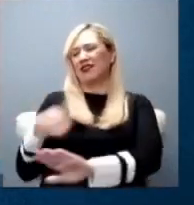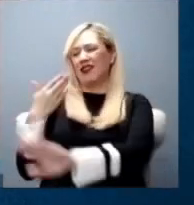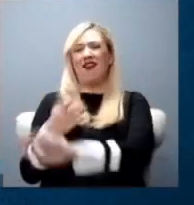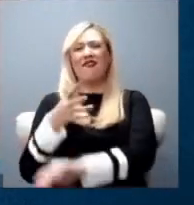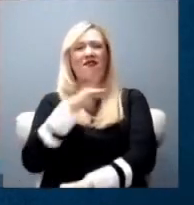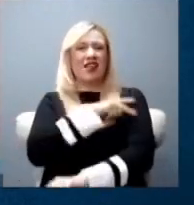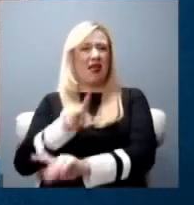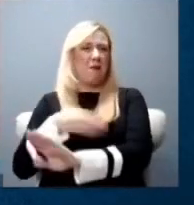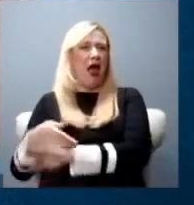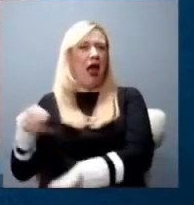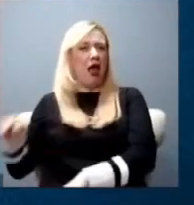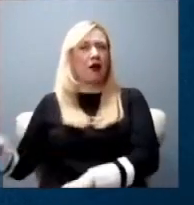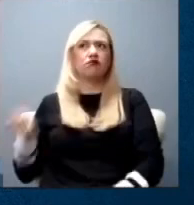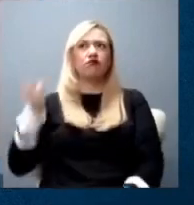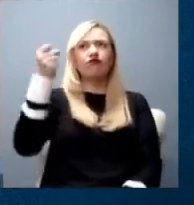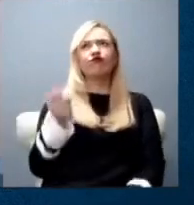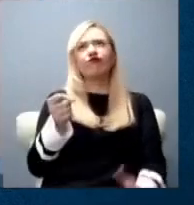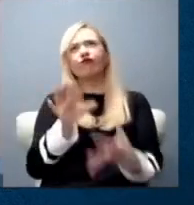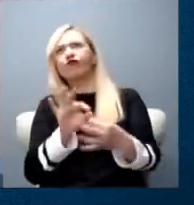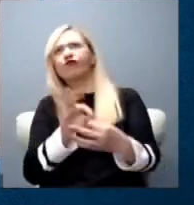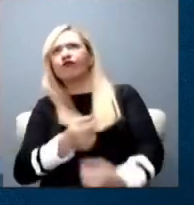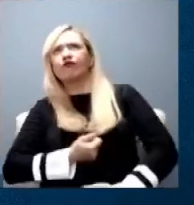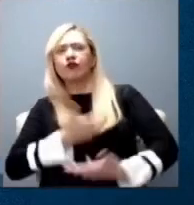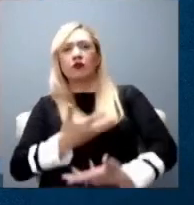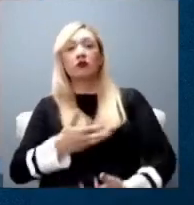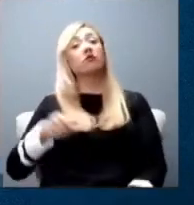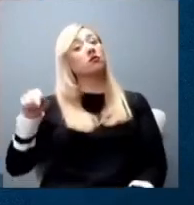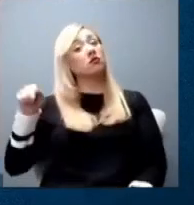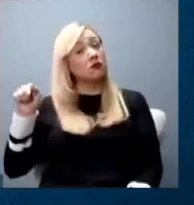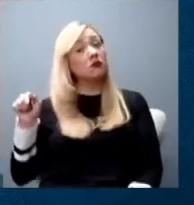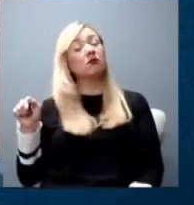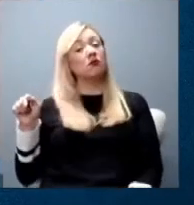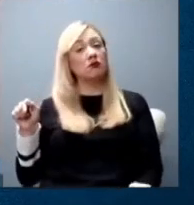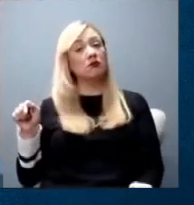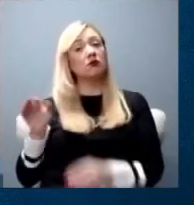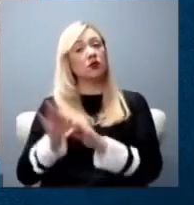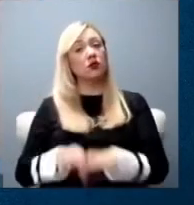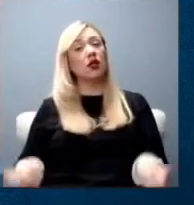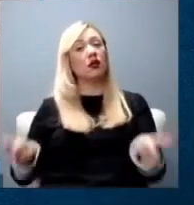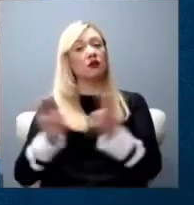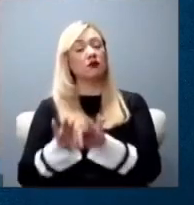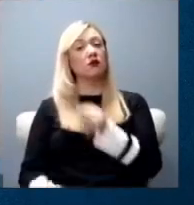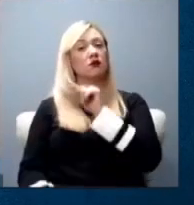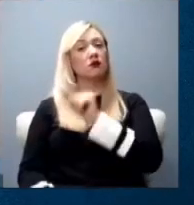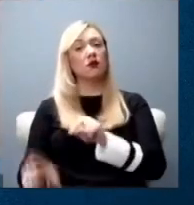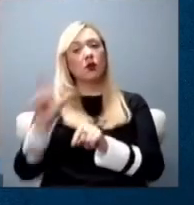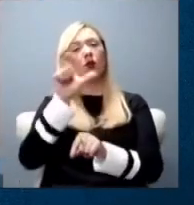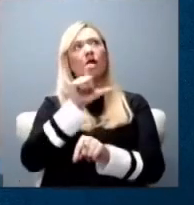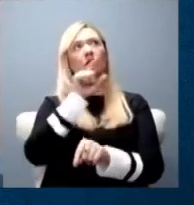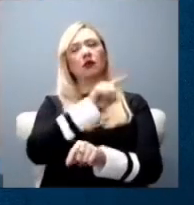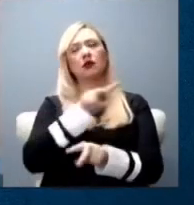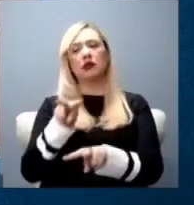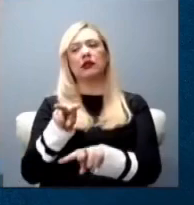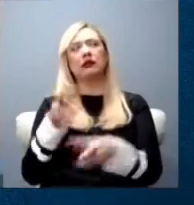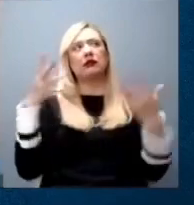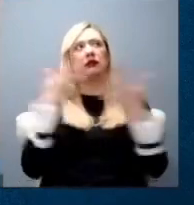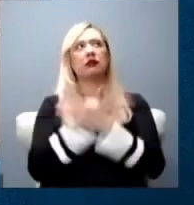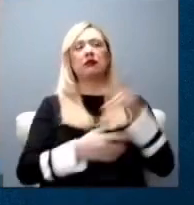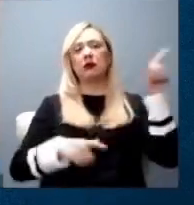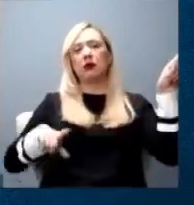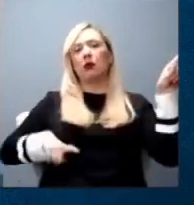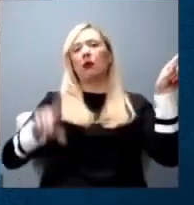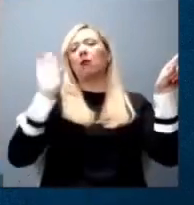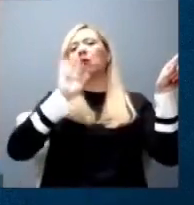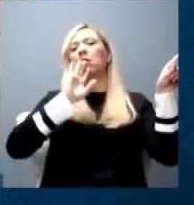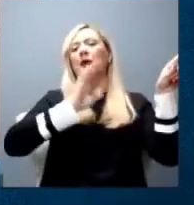de violencia sexual la declaración de la víctima tiene un peso diferenciado a la hora de determinar la responsabilidad. Y eso ha sido importante no